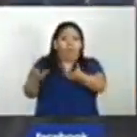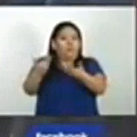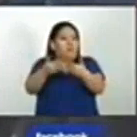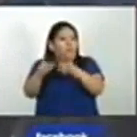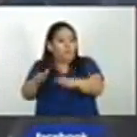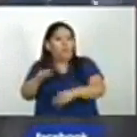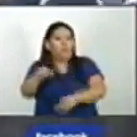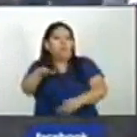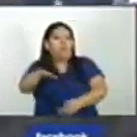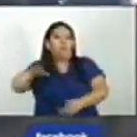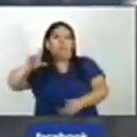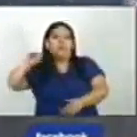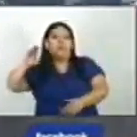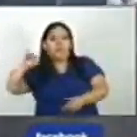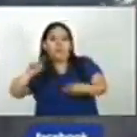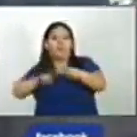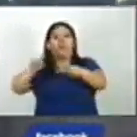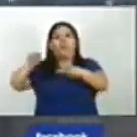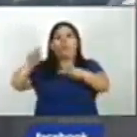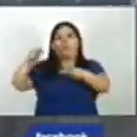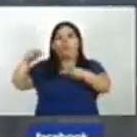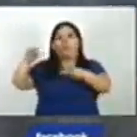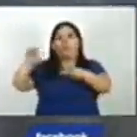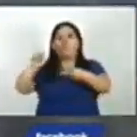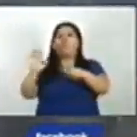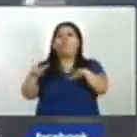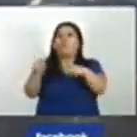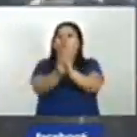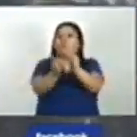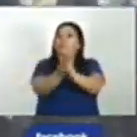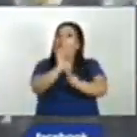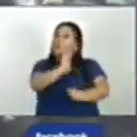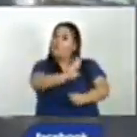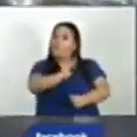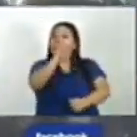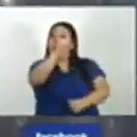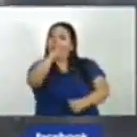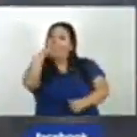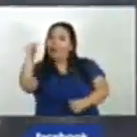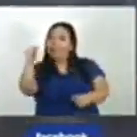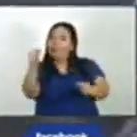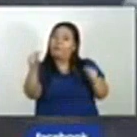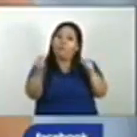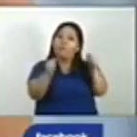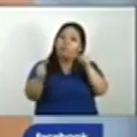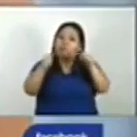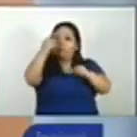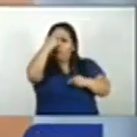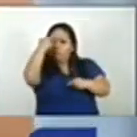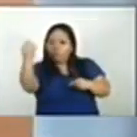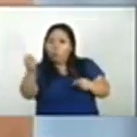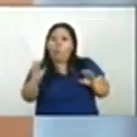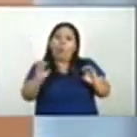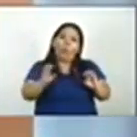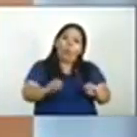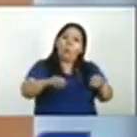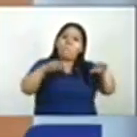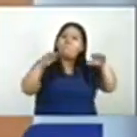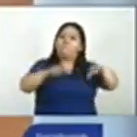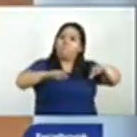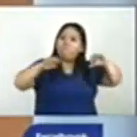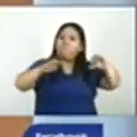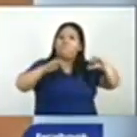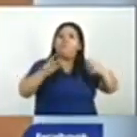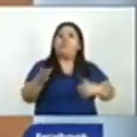en su mayoría de Libia y Túnez, responde a los conflictos políticos de la nación tunecina y a las devastadoras inundaciones en territorio libio que